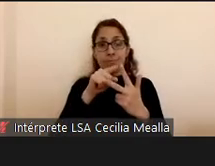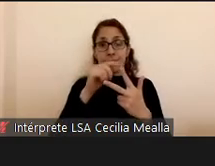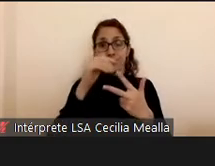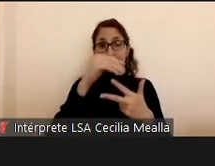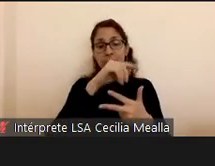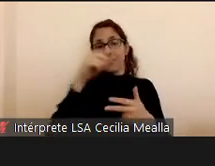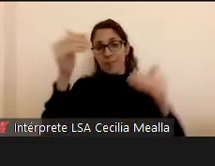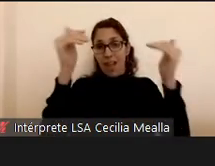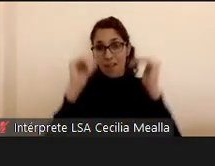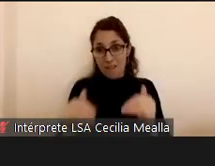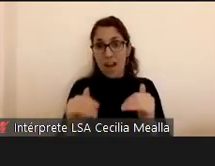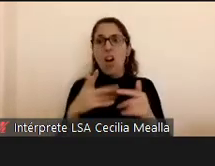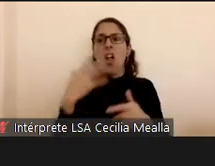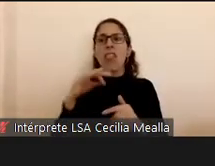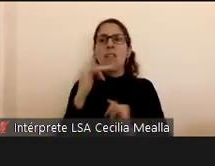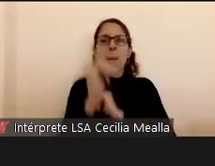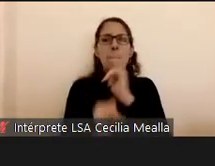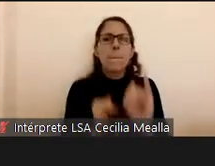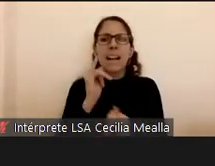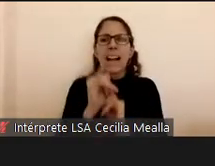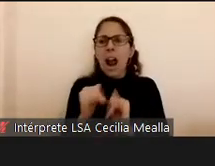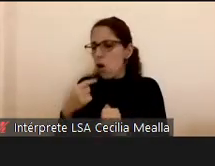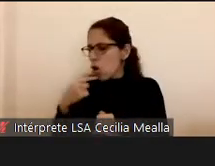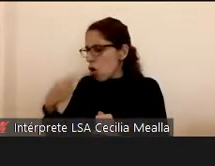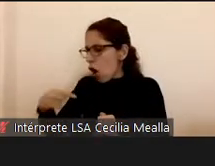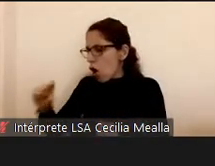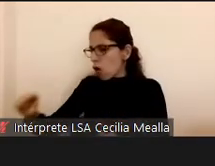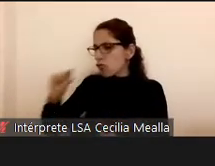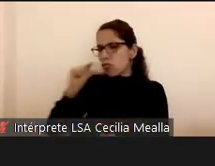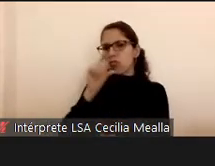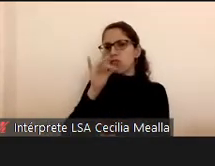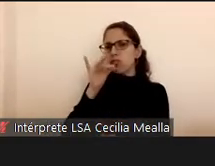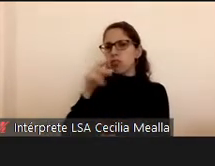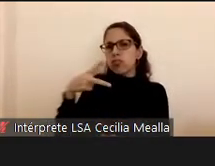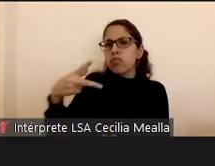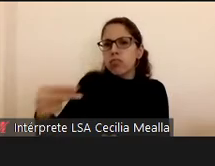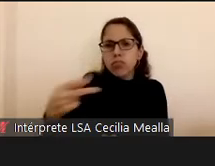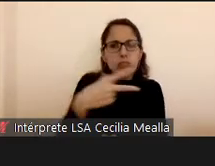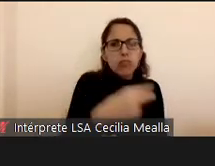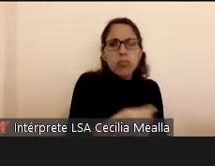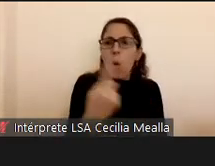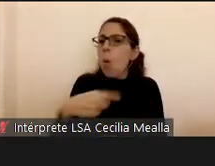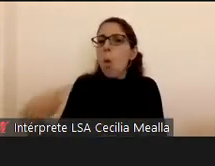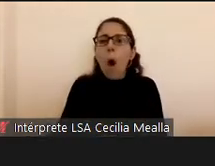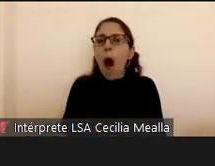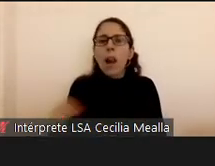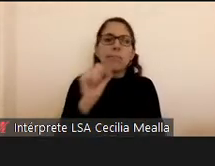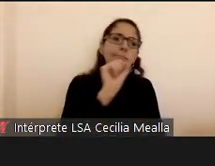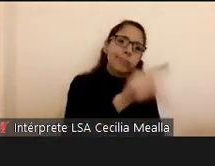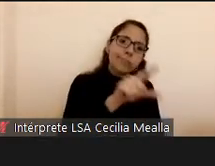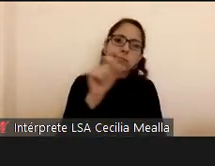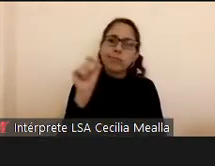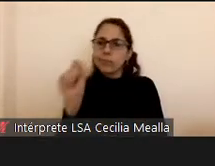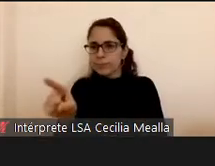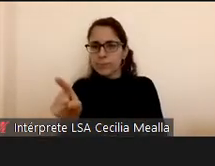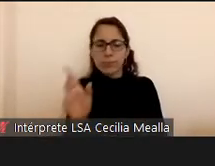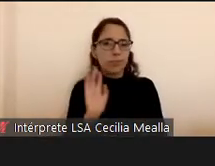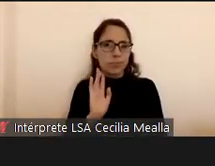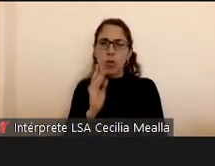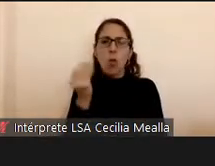en cada una, ¿sí? En la 8.1 y en la 8.2, ¿sí?